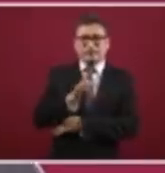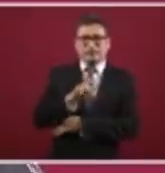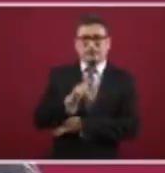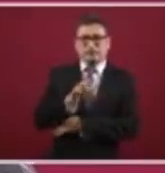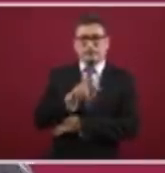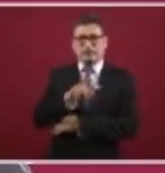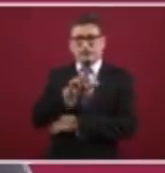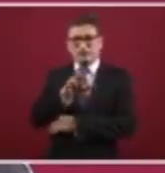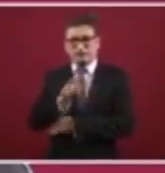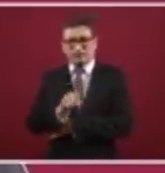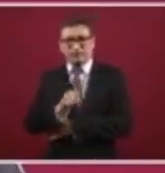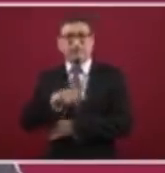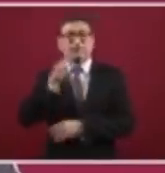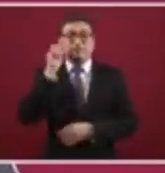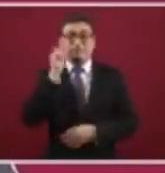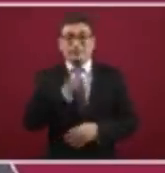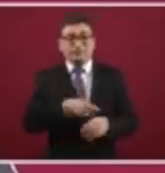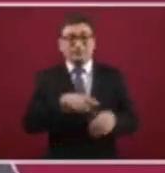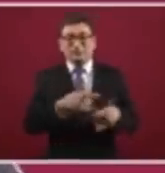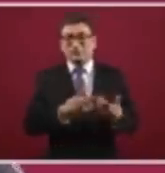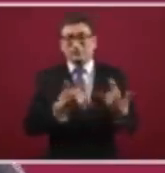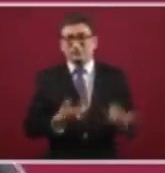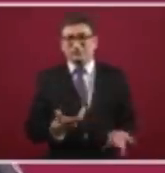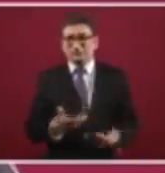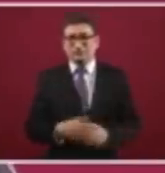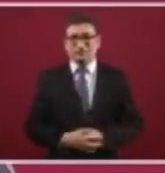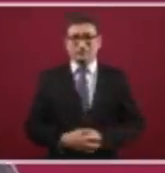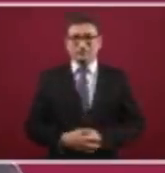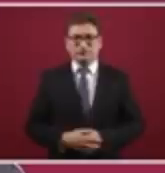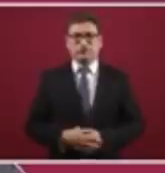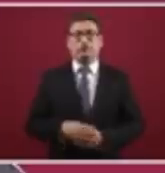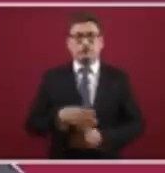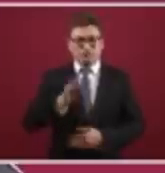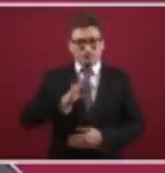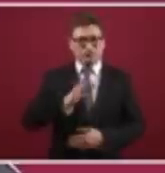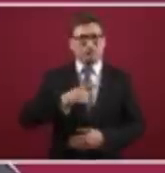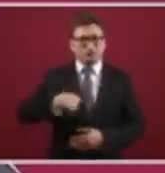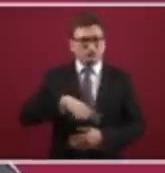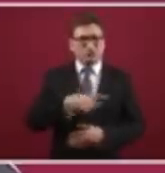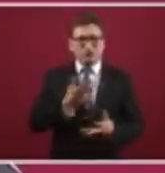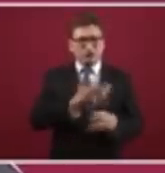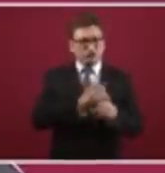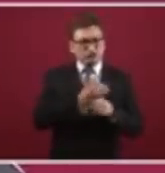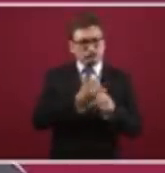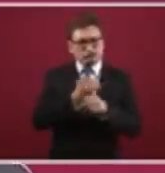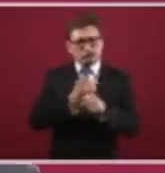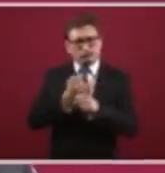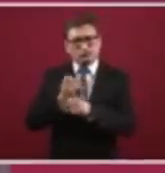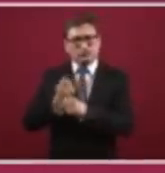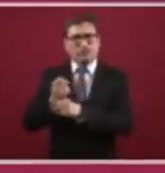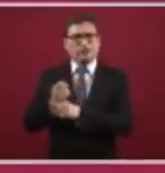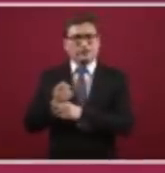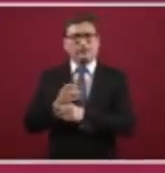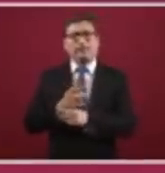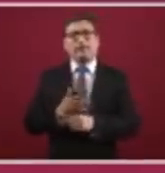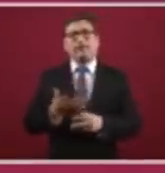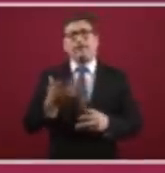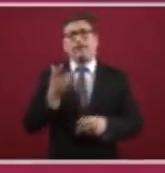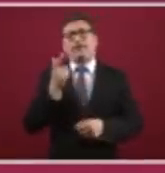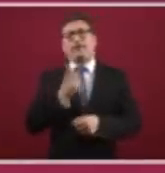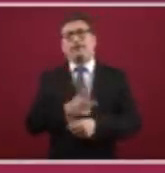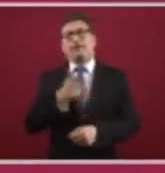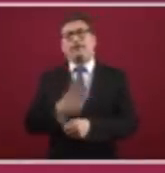es una historia si se hace la investigación se va a